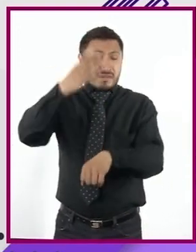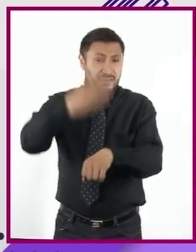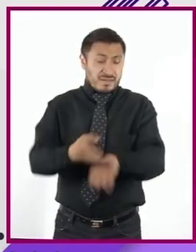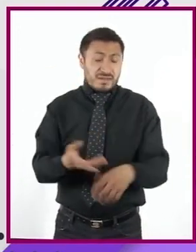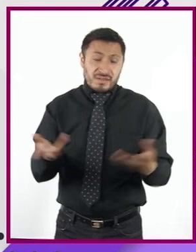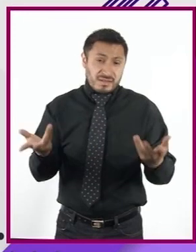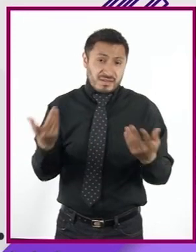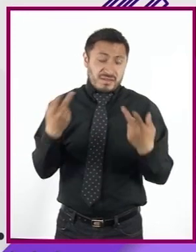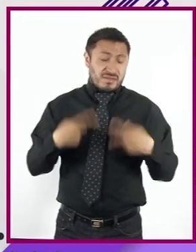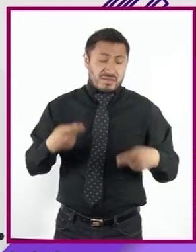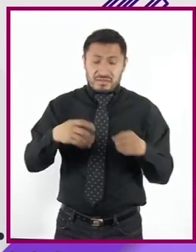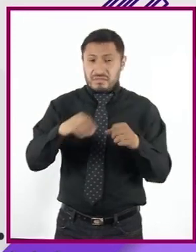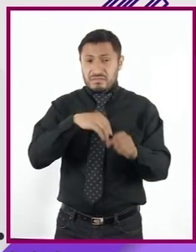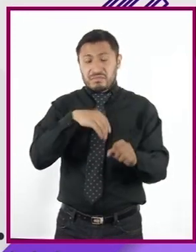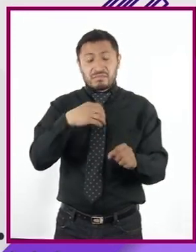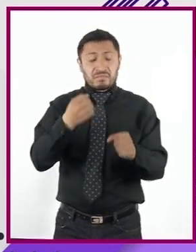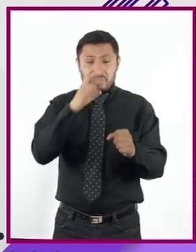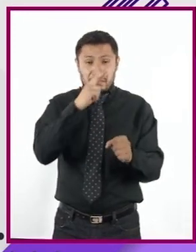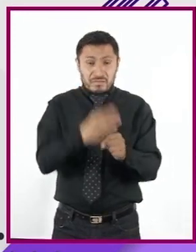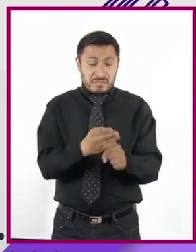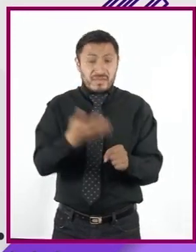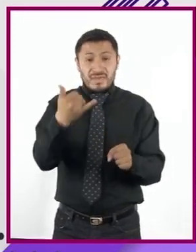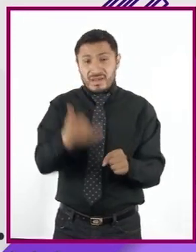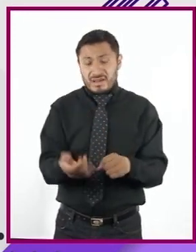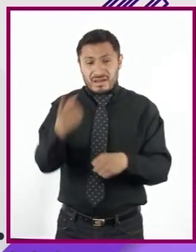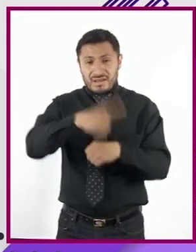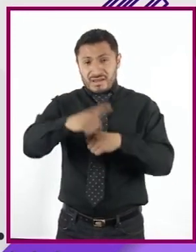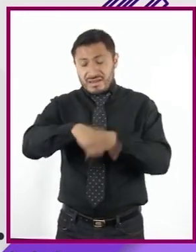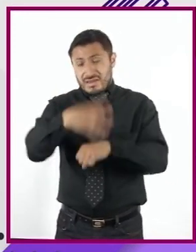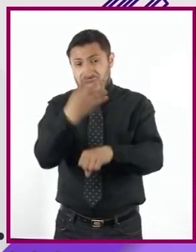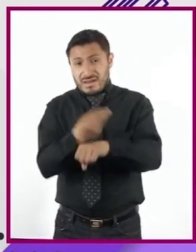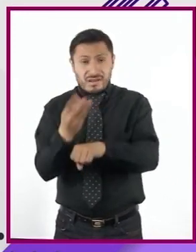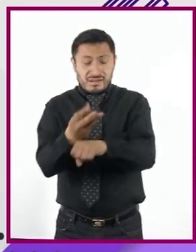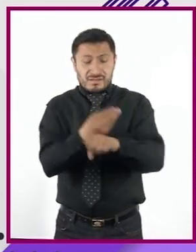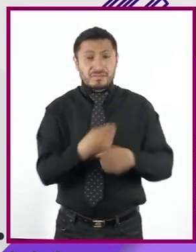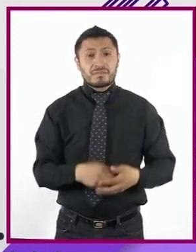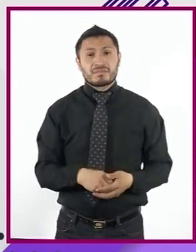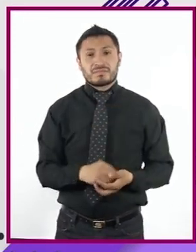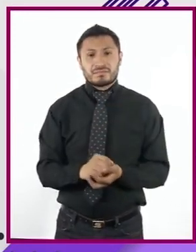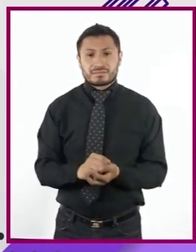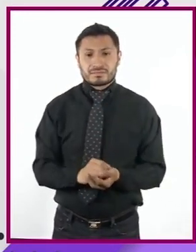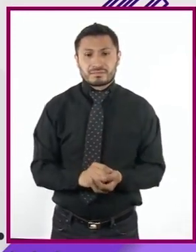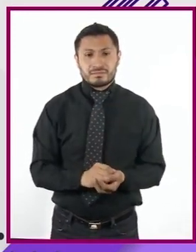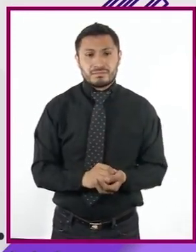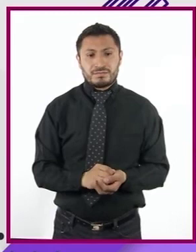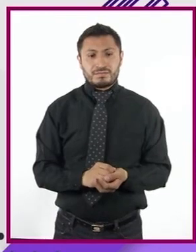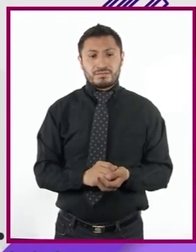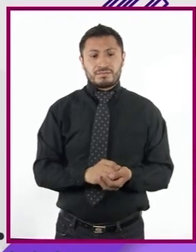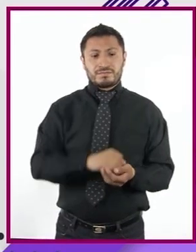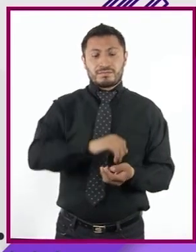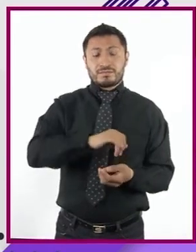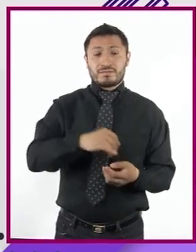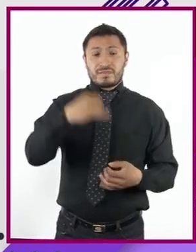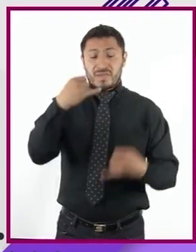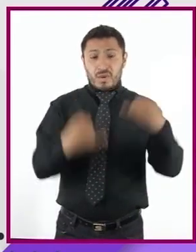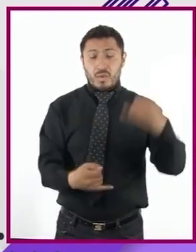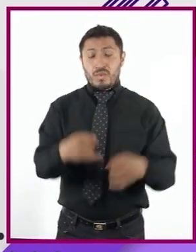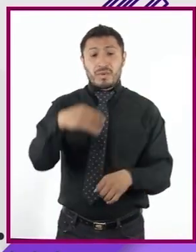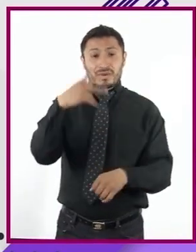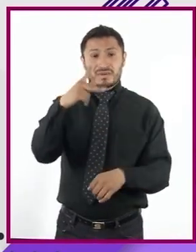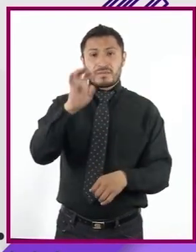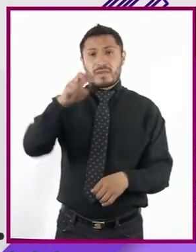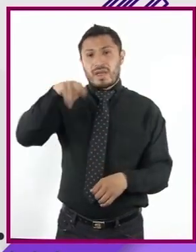al responsable y se reparen los daños a las víctimas. Juez penal. Es